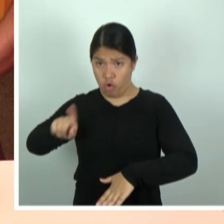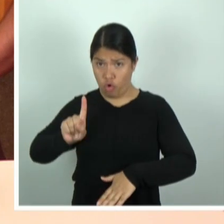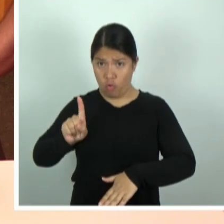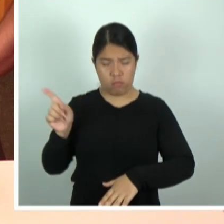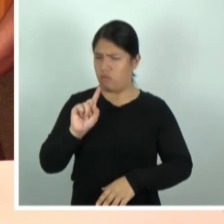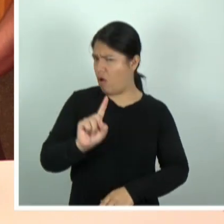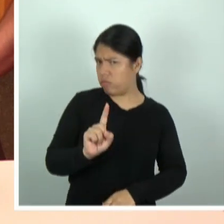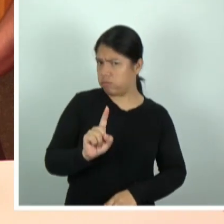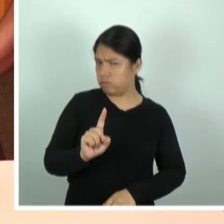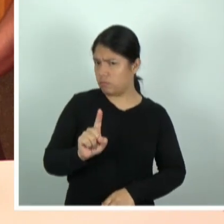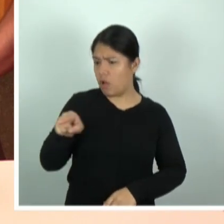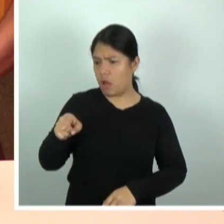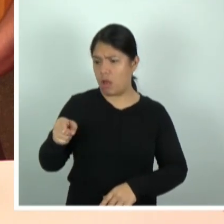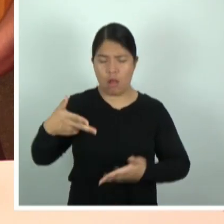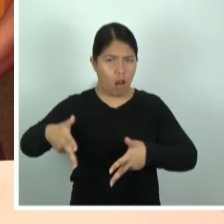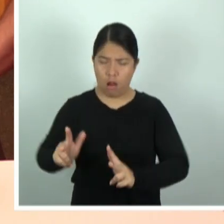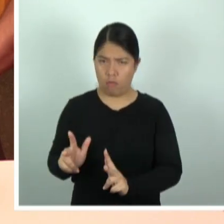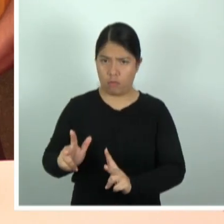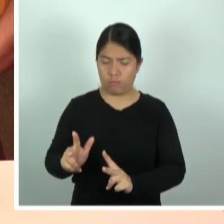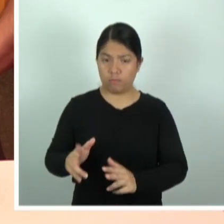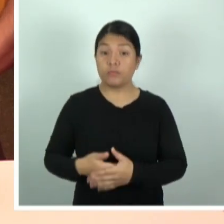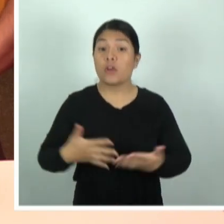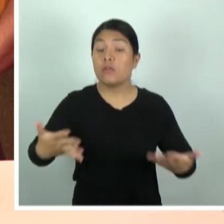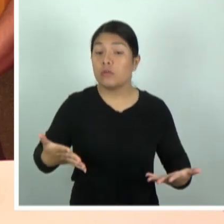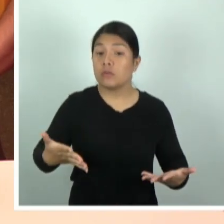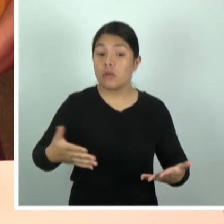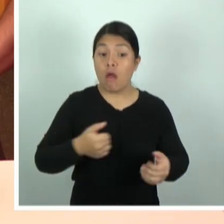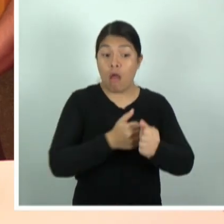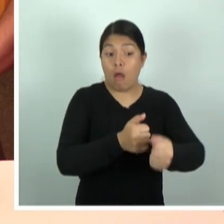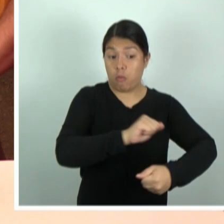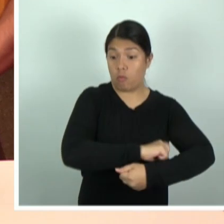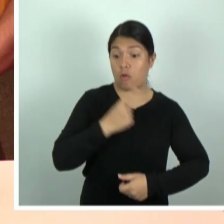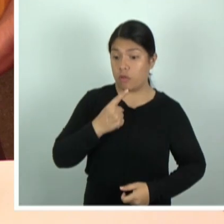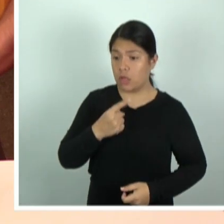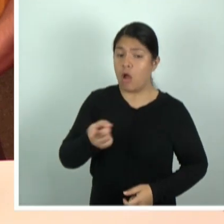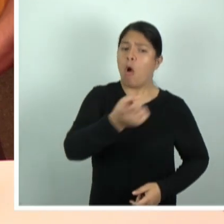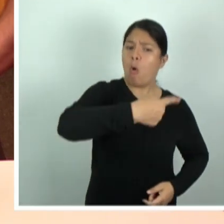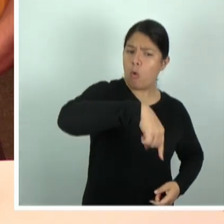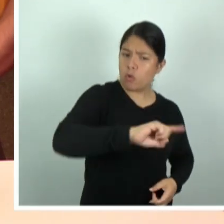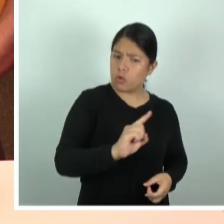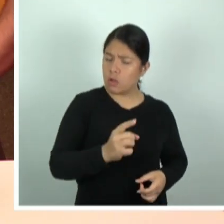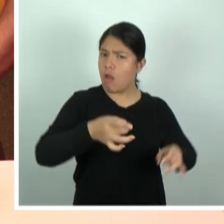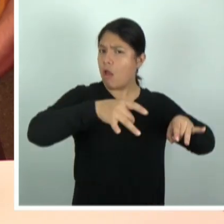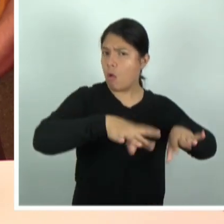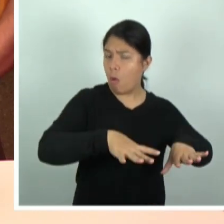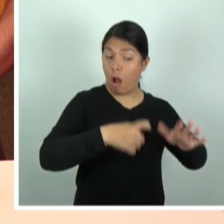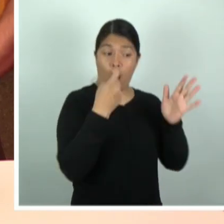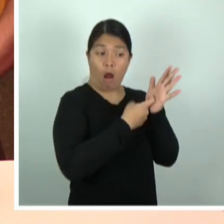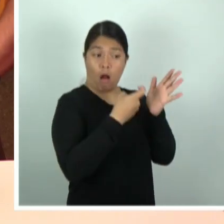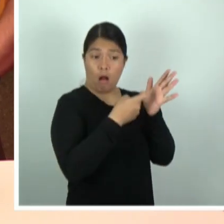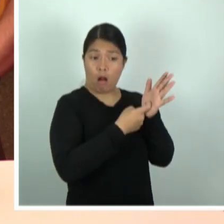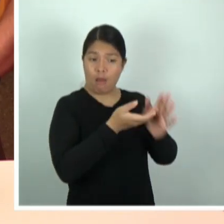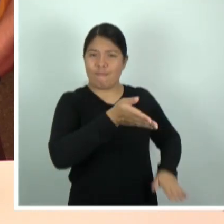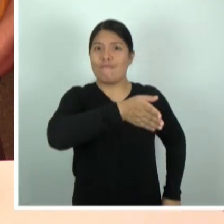Entonces dice el apóstol Pablo, así también vosotros, hermanos, habéis muerto a la ley. Habéis